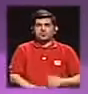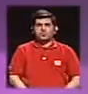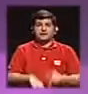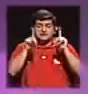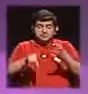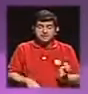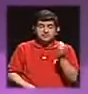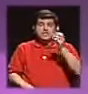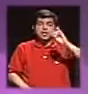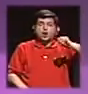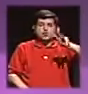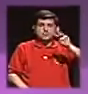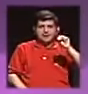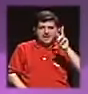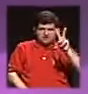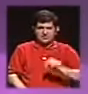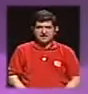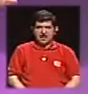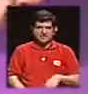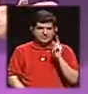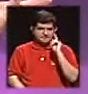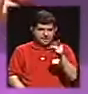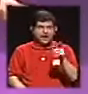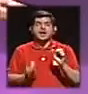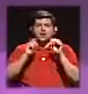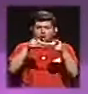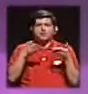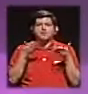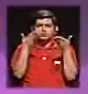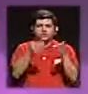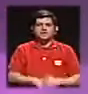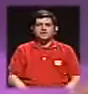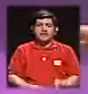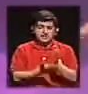creo que gente joven como José María Villalta da una oportunidad de aferrarse a algo. Vamos a...